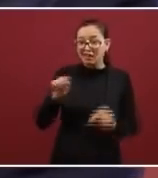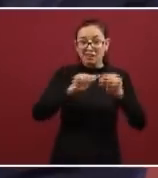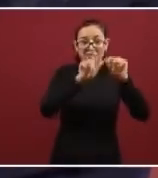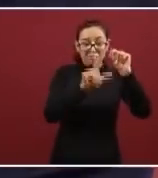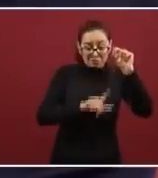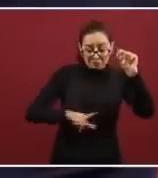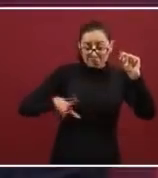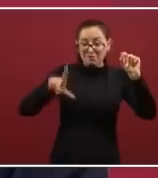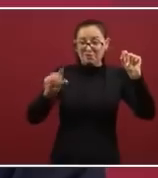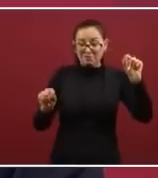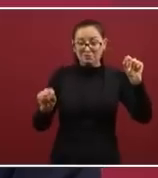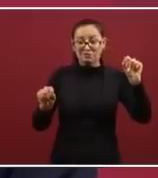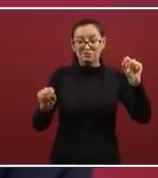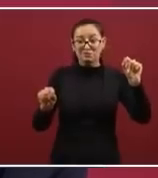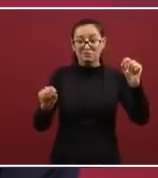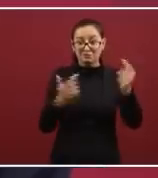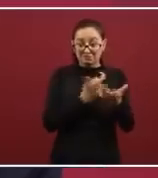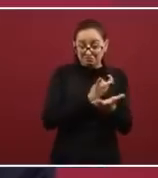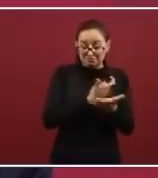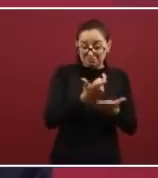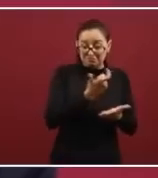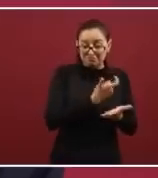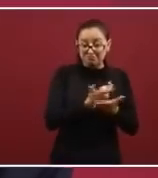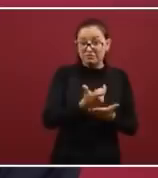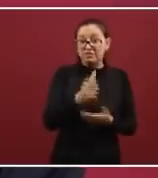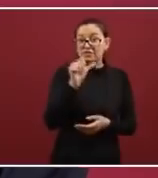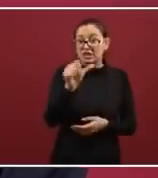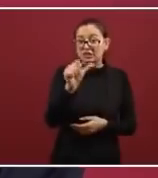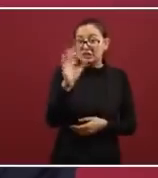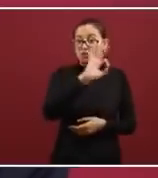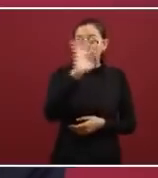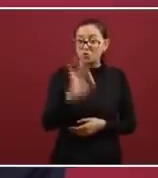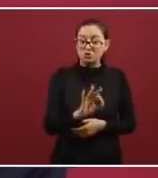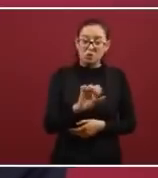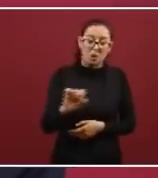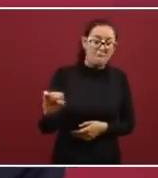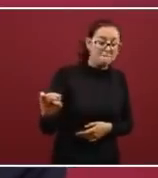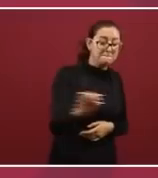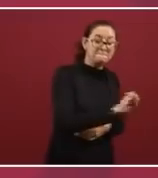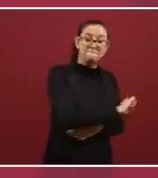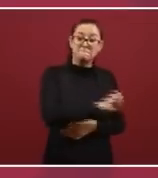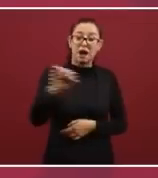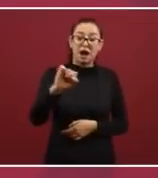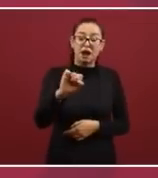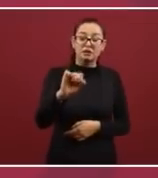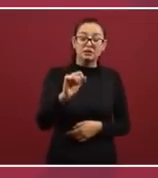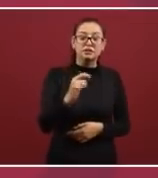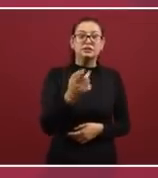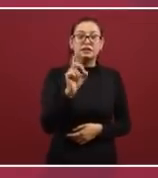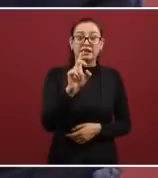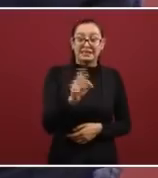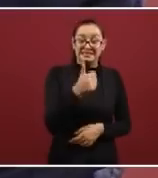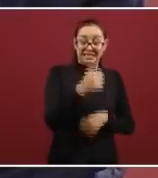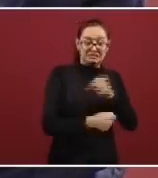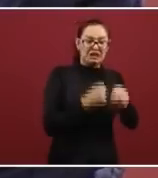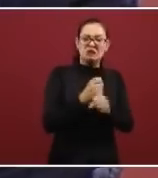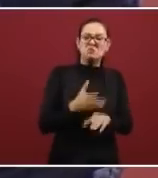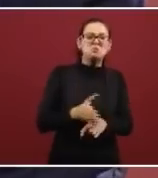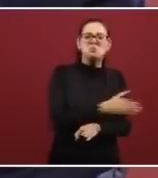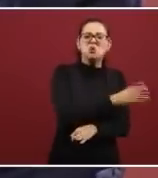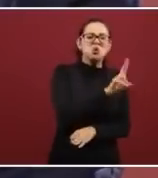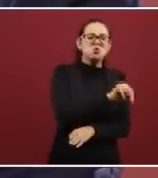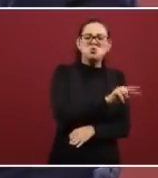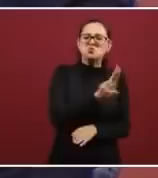a pesar de que aumentó 16% como nunca en 36 años, entonces, ¿qué hicieron